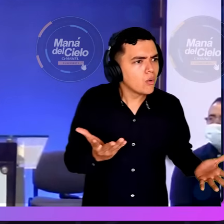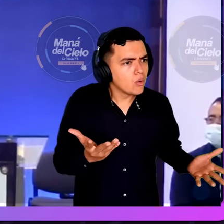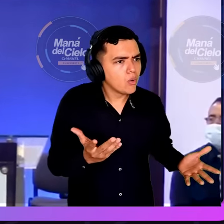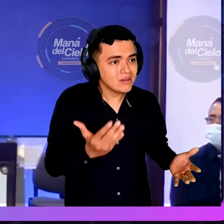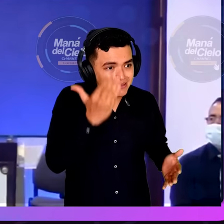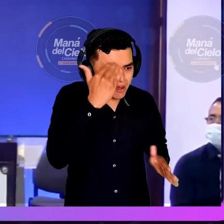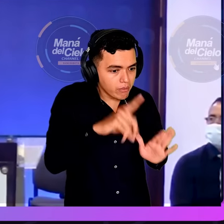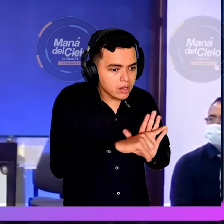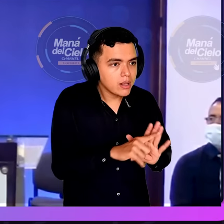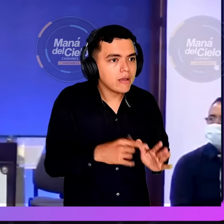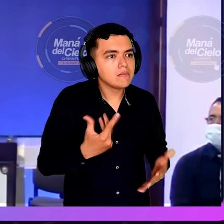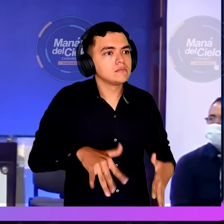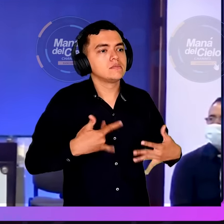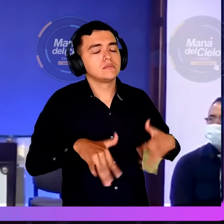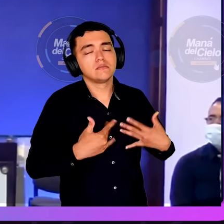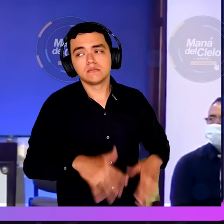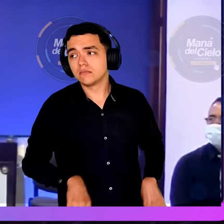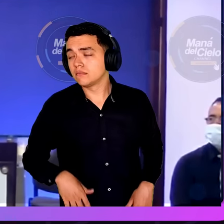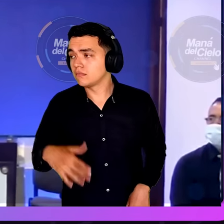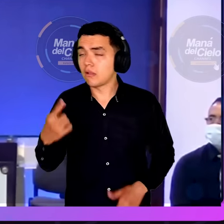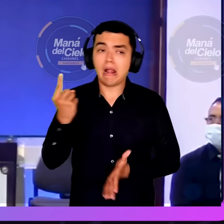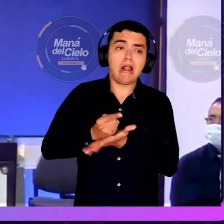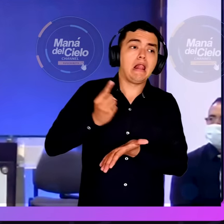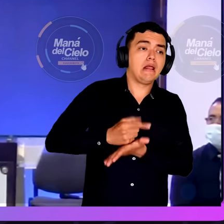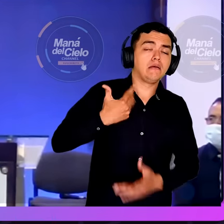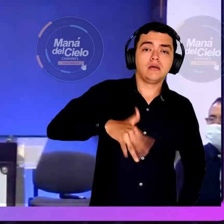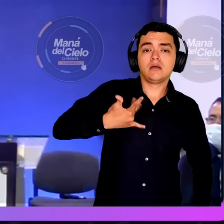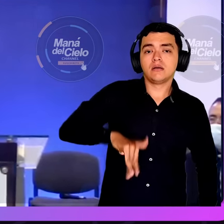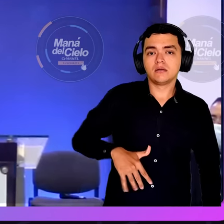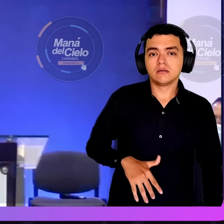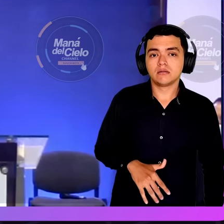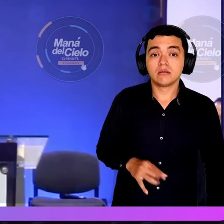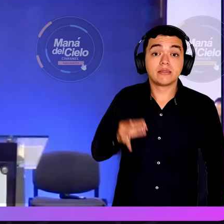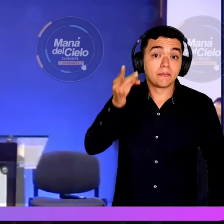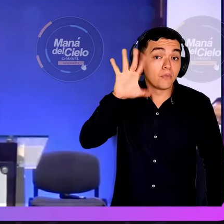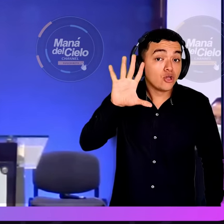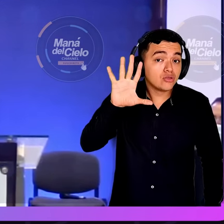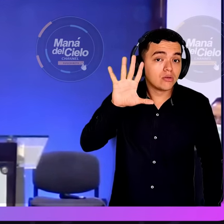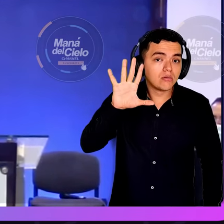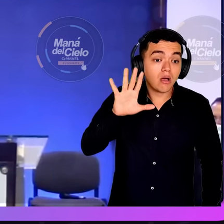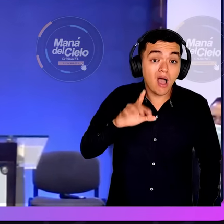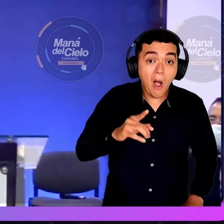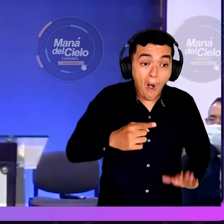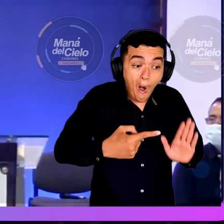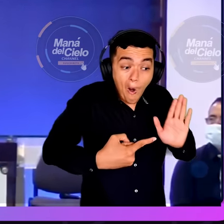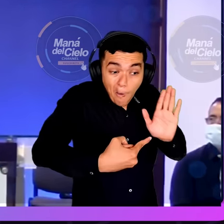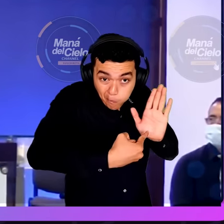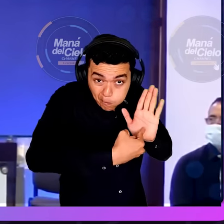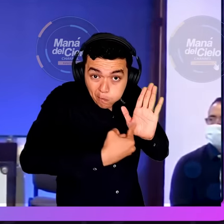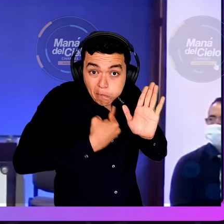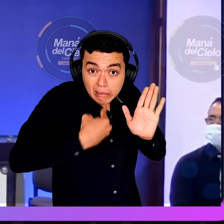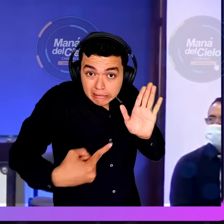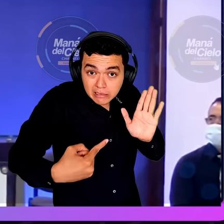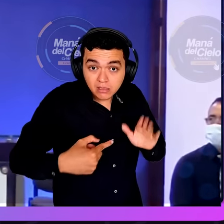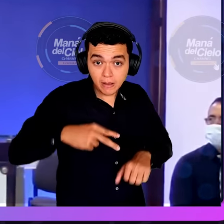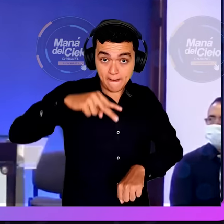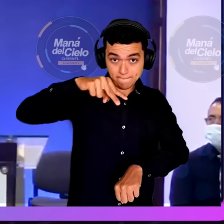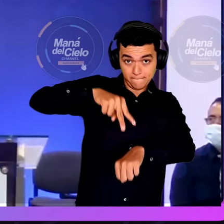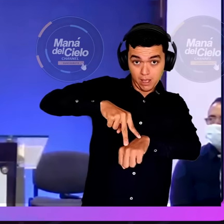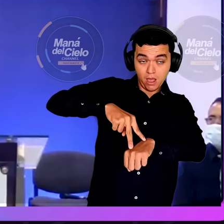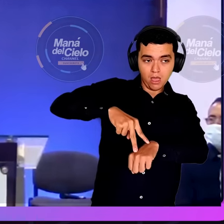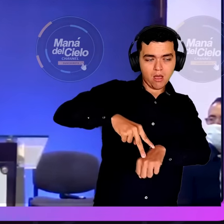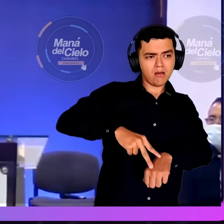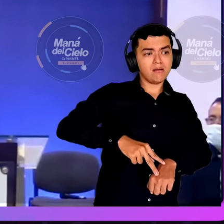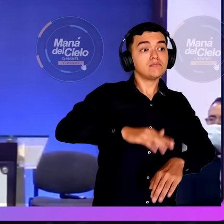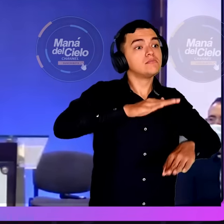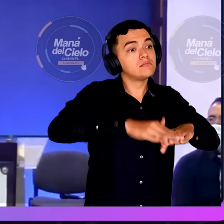extraño que, Señor, ¿cómo se te ocurre hacerle ese milagro a esa mujer? Ahora verás qué problema con los de la ley. Ahora